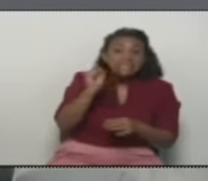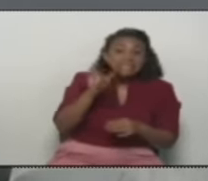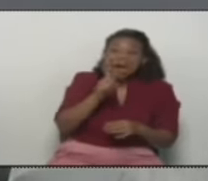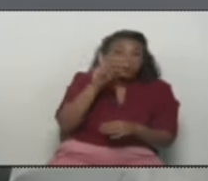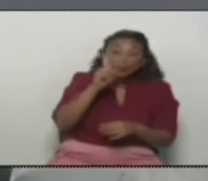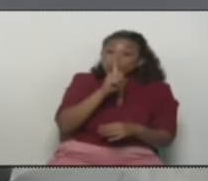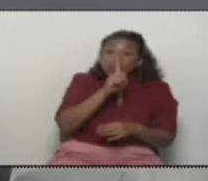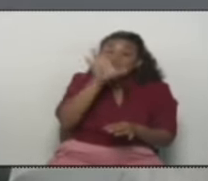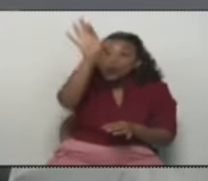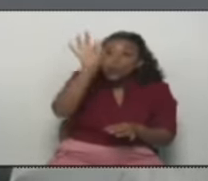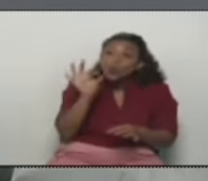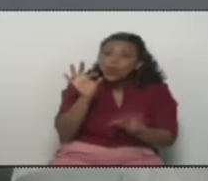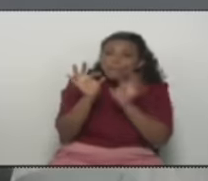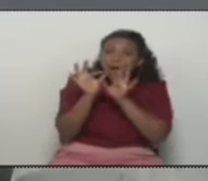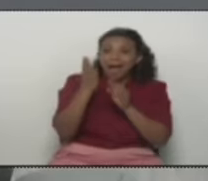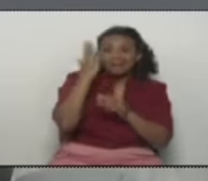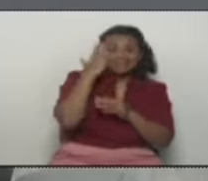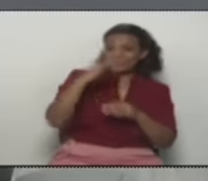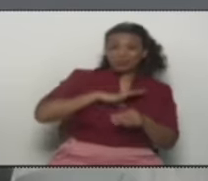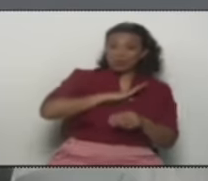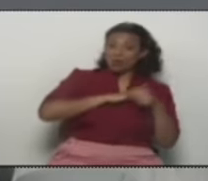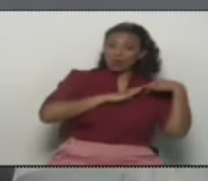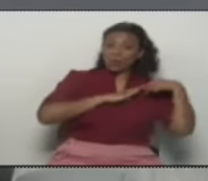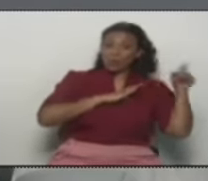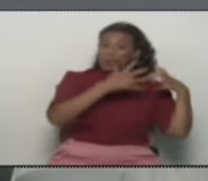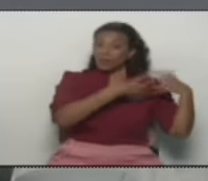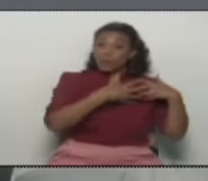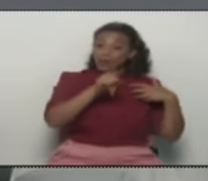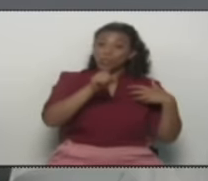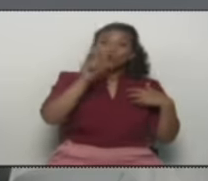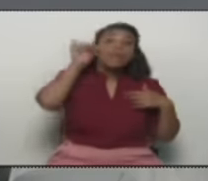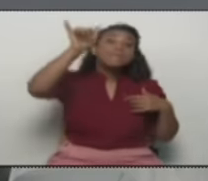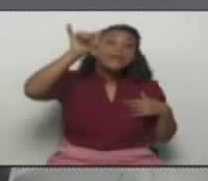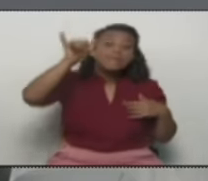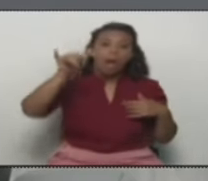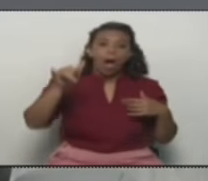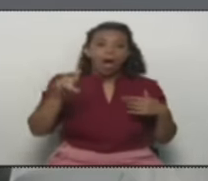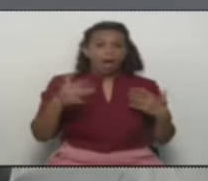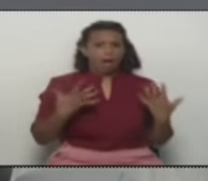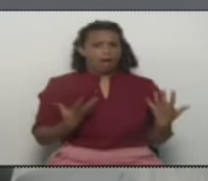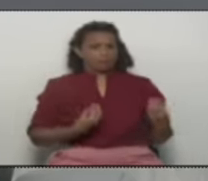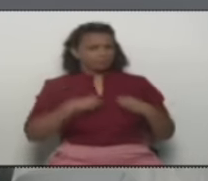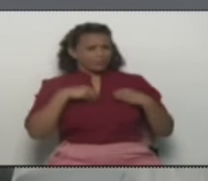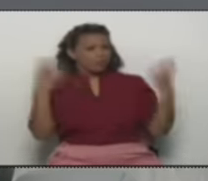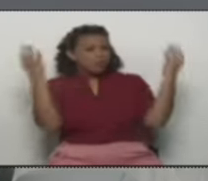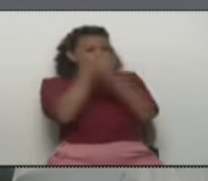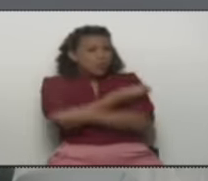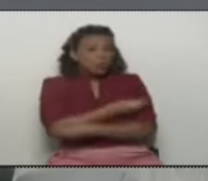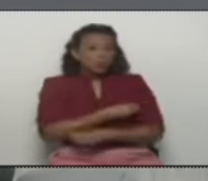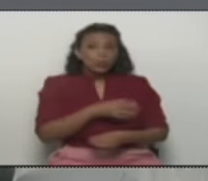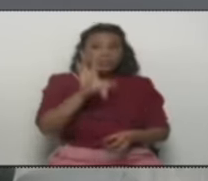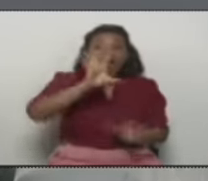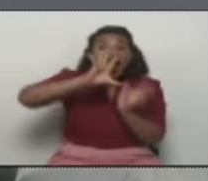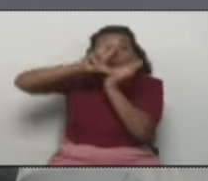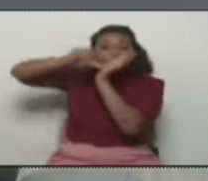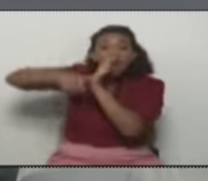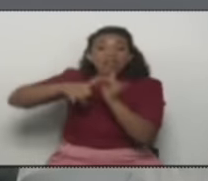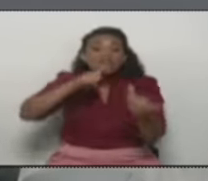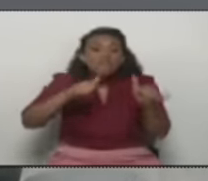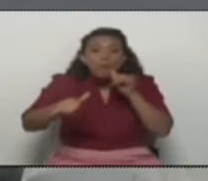ellos usan armas de otros países para que no digan que fueron armas americanas. Igualito con los instrumentos de hackeo. Ellos se han robado instrumentos de